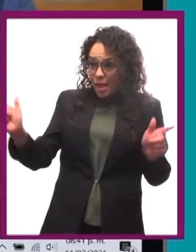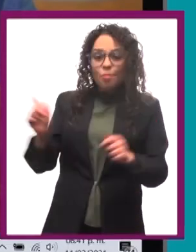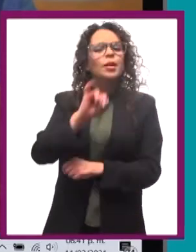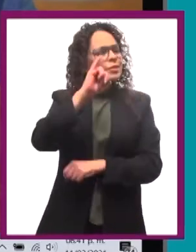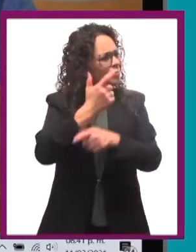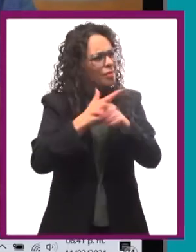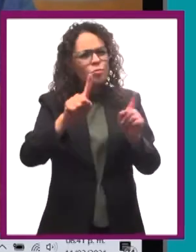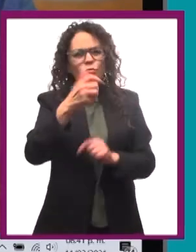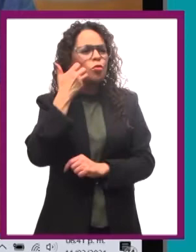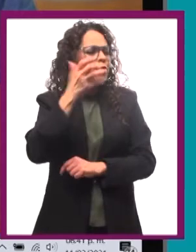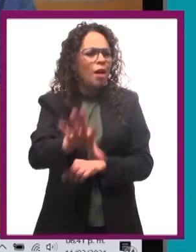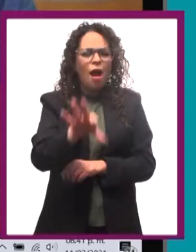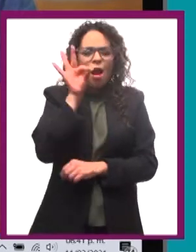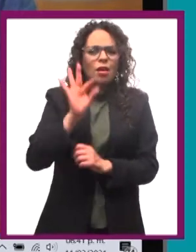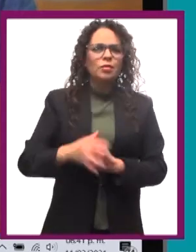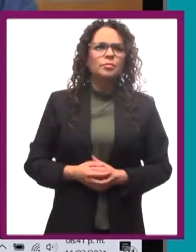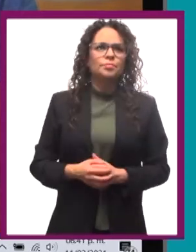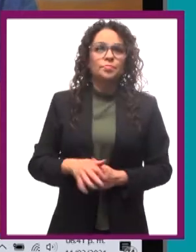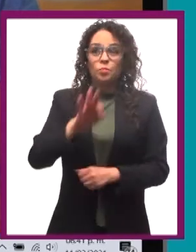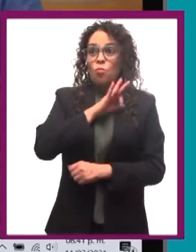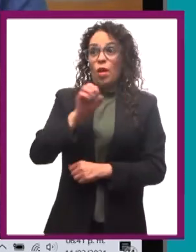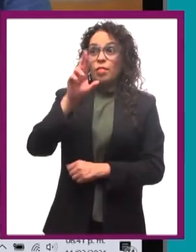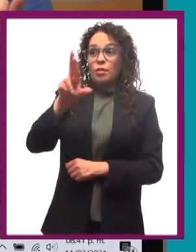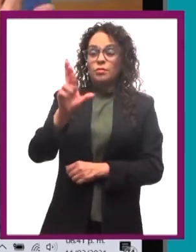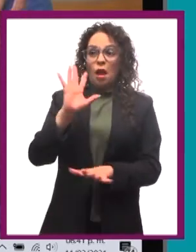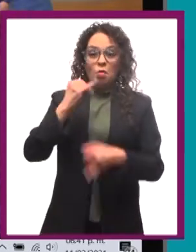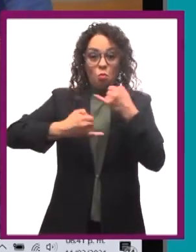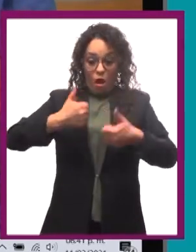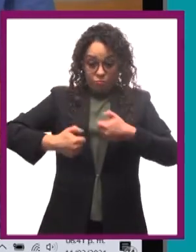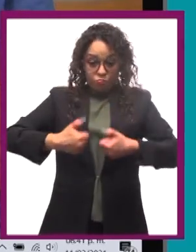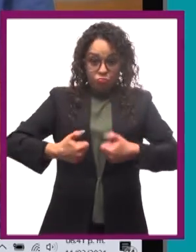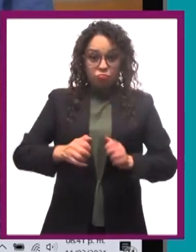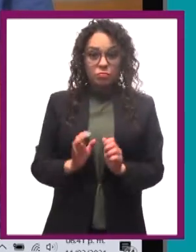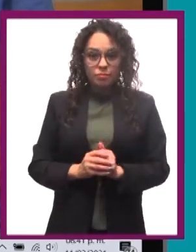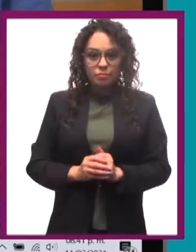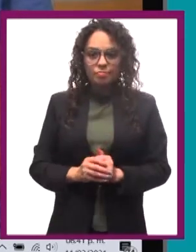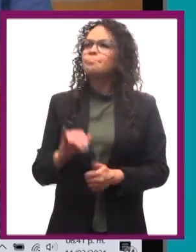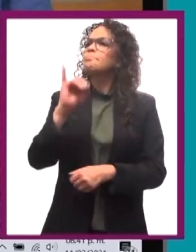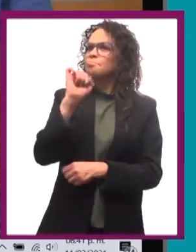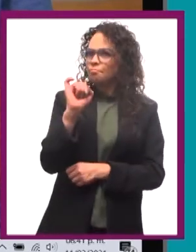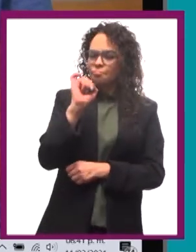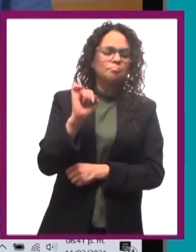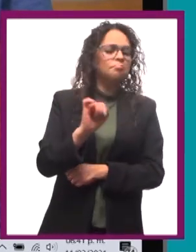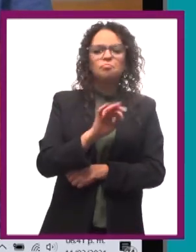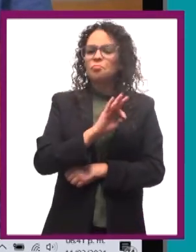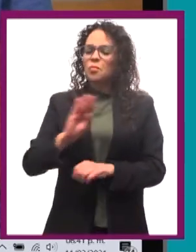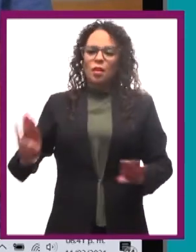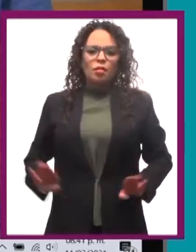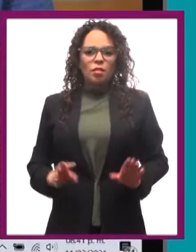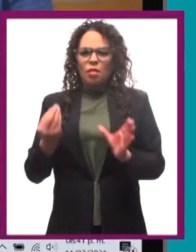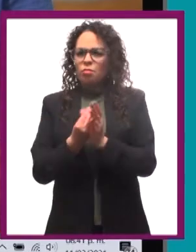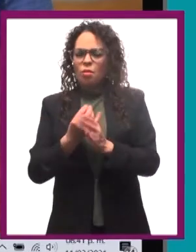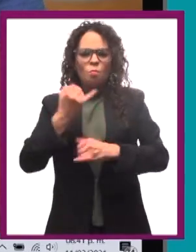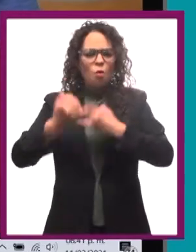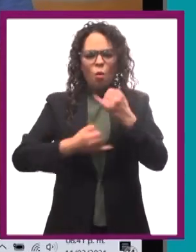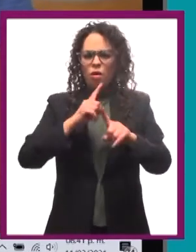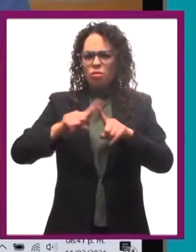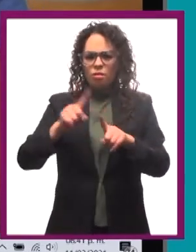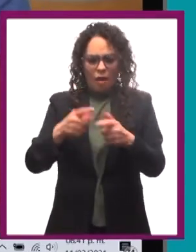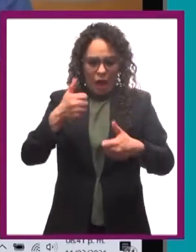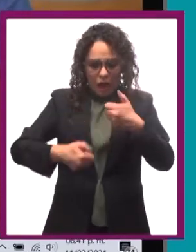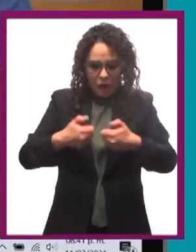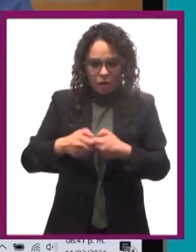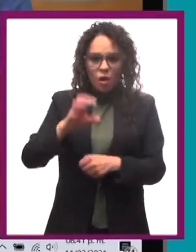juego? Cualquier juego. ¿Puede ser un juego de video? Cualquier tipo de juego. Puede ser